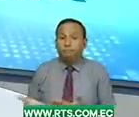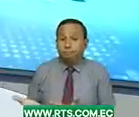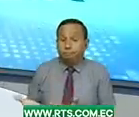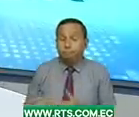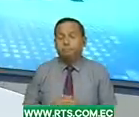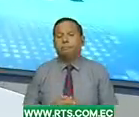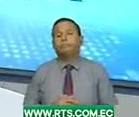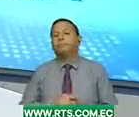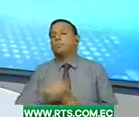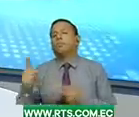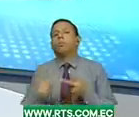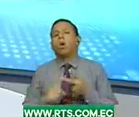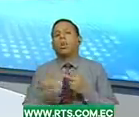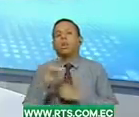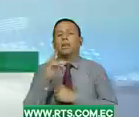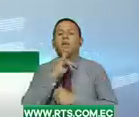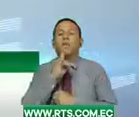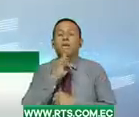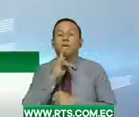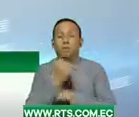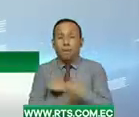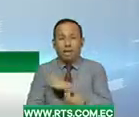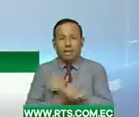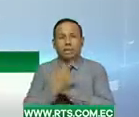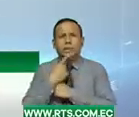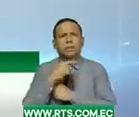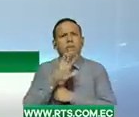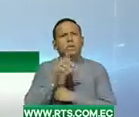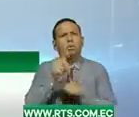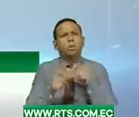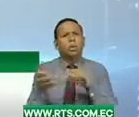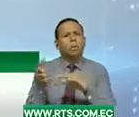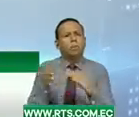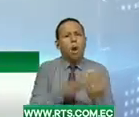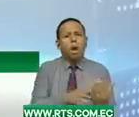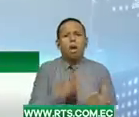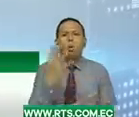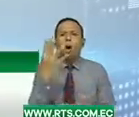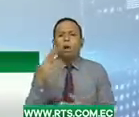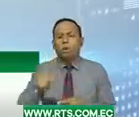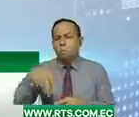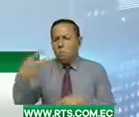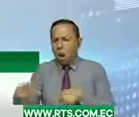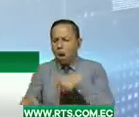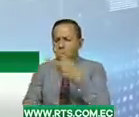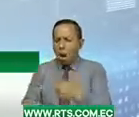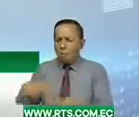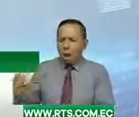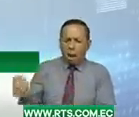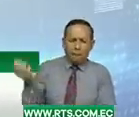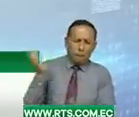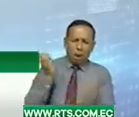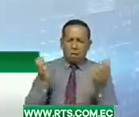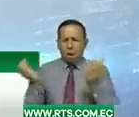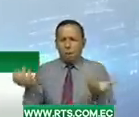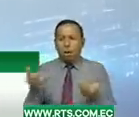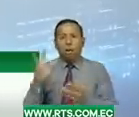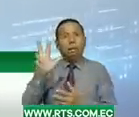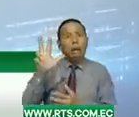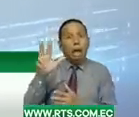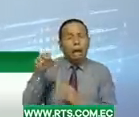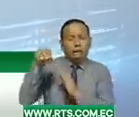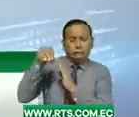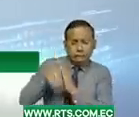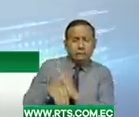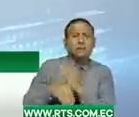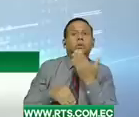Mientras que en Estados Unidos al menos 5 personas murieron y 4 resultaron lesionadas, 3 de ellas de gravedad tras el